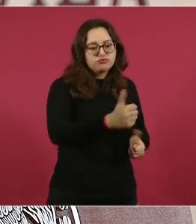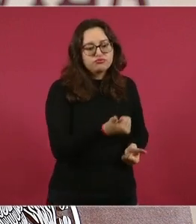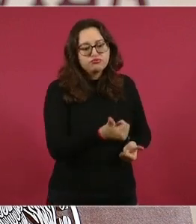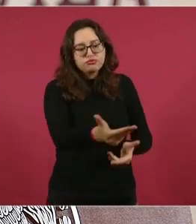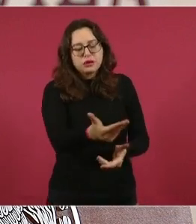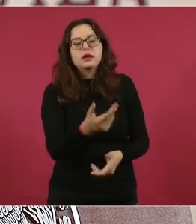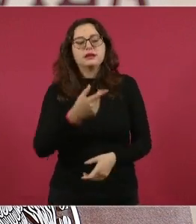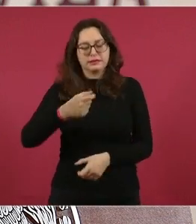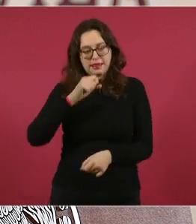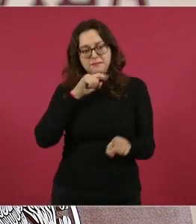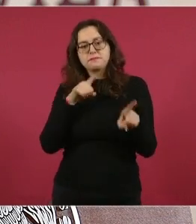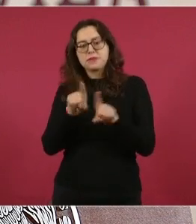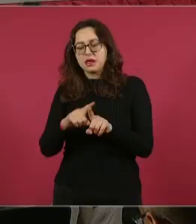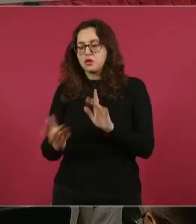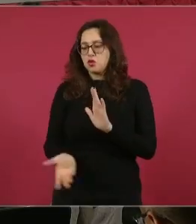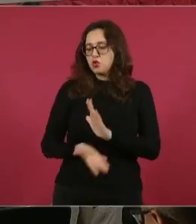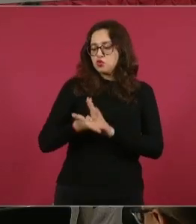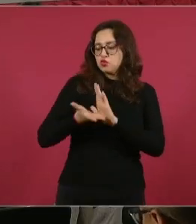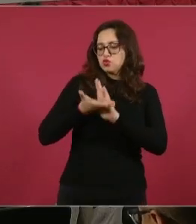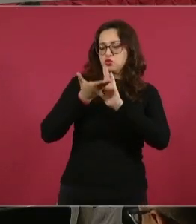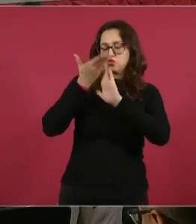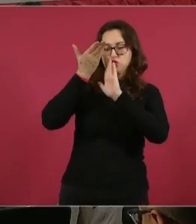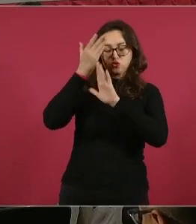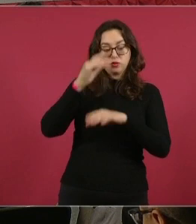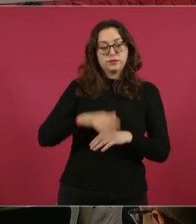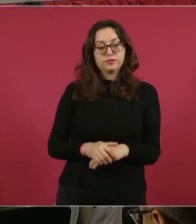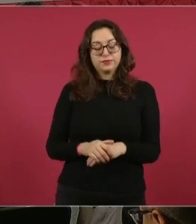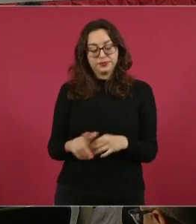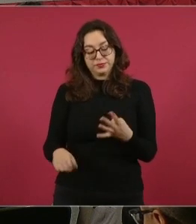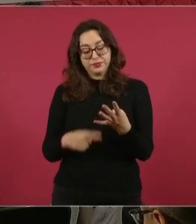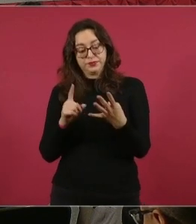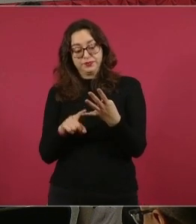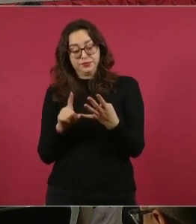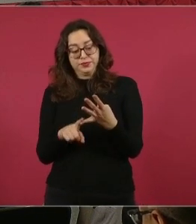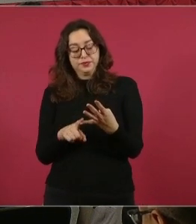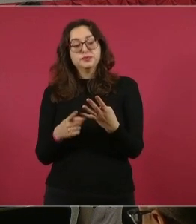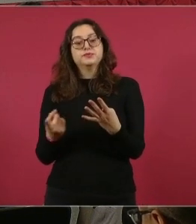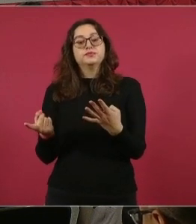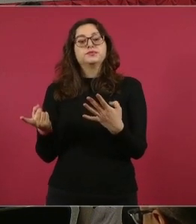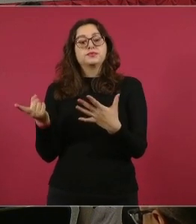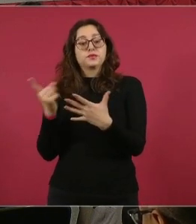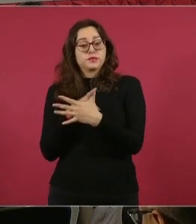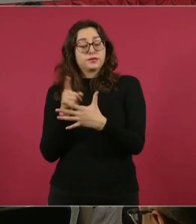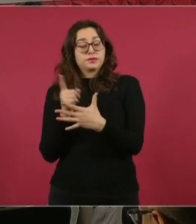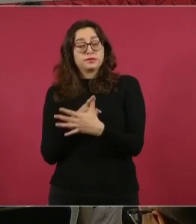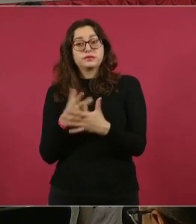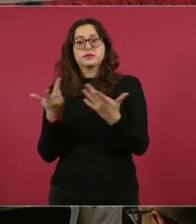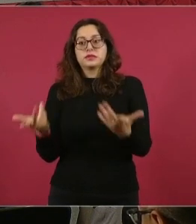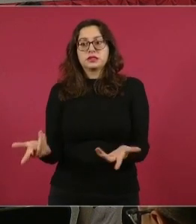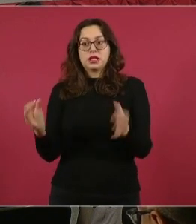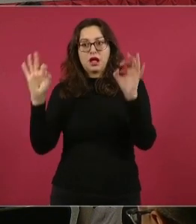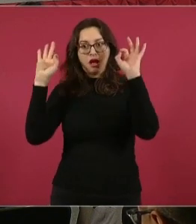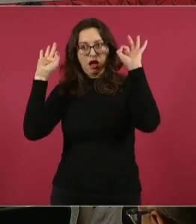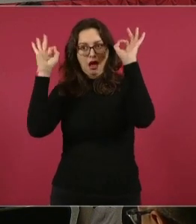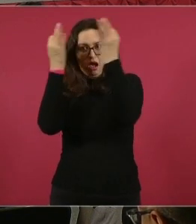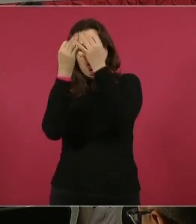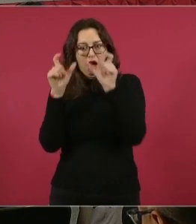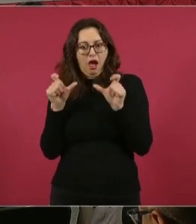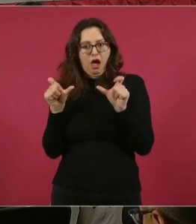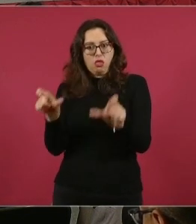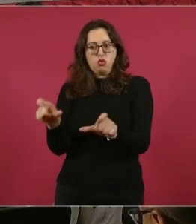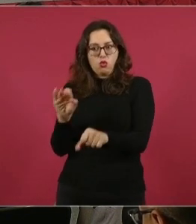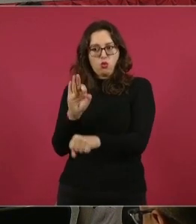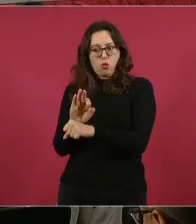Se están pues modernizando las aduanas para poder tener